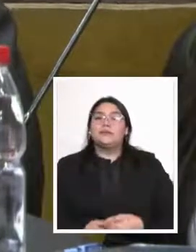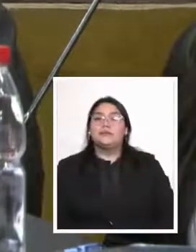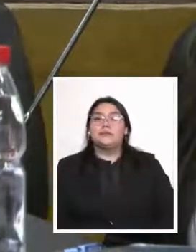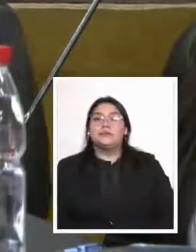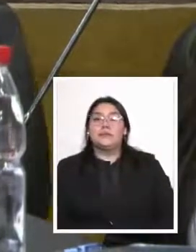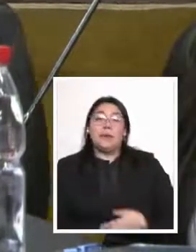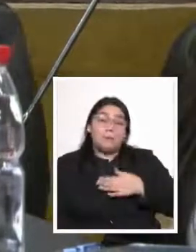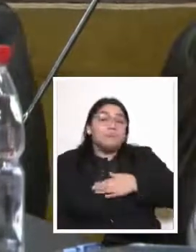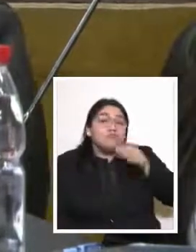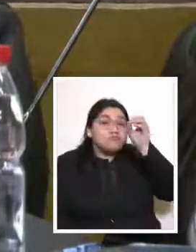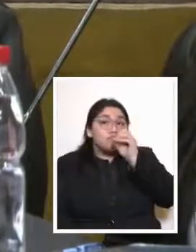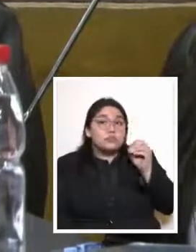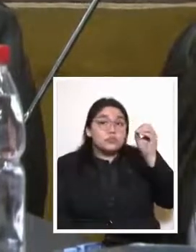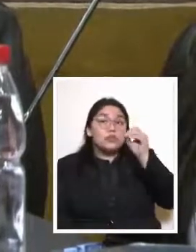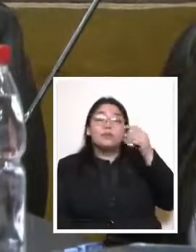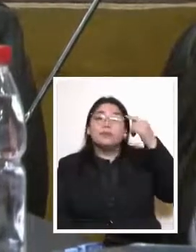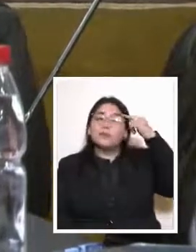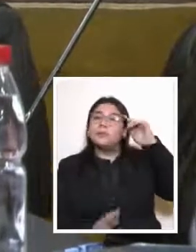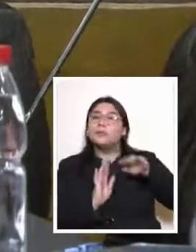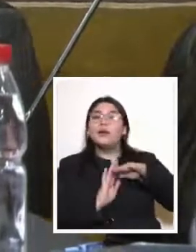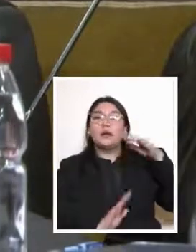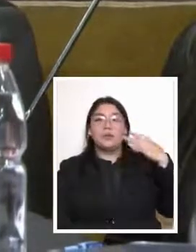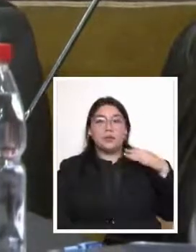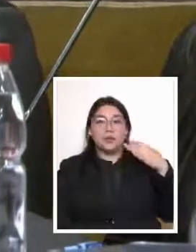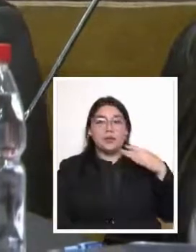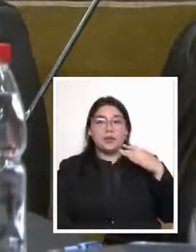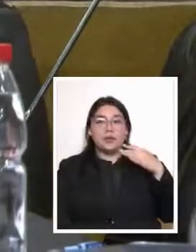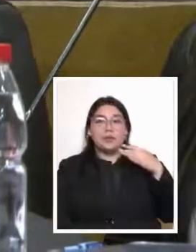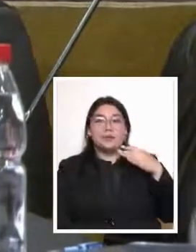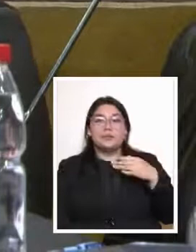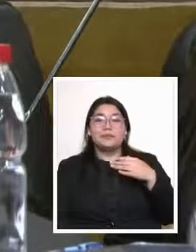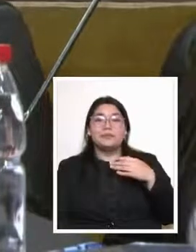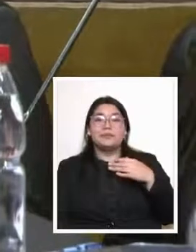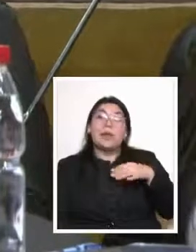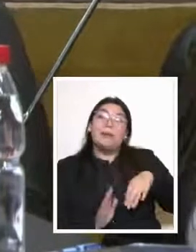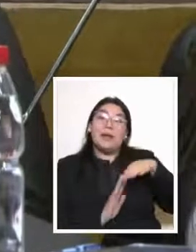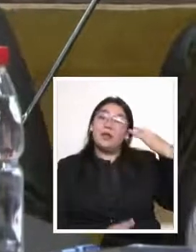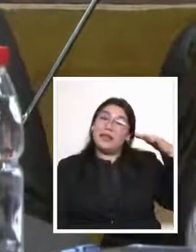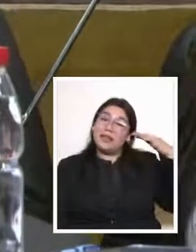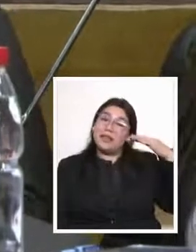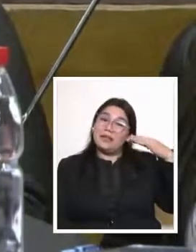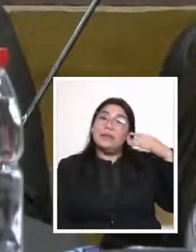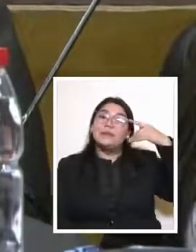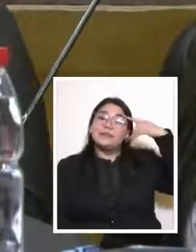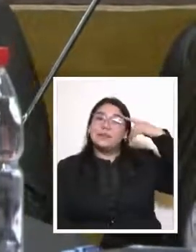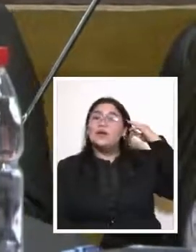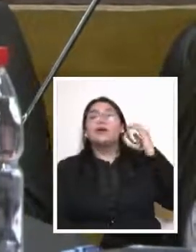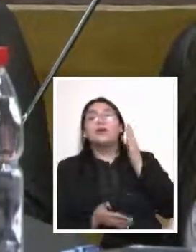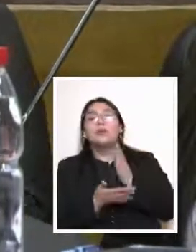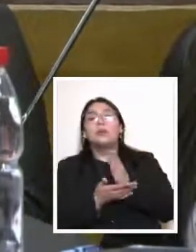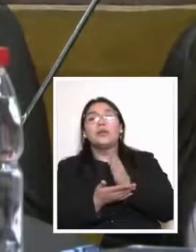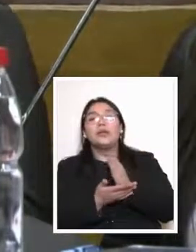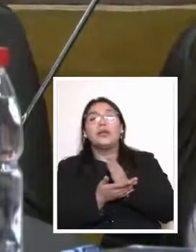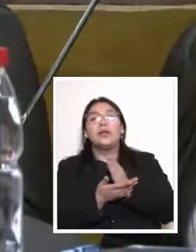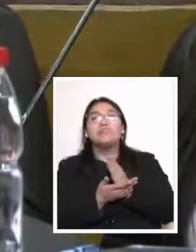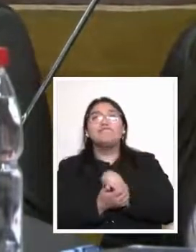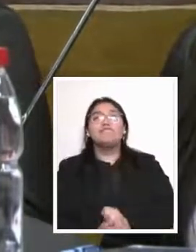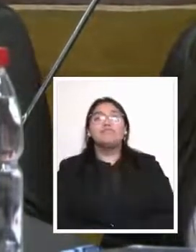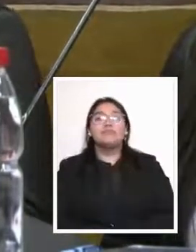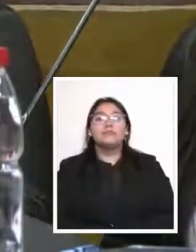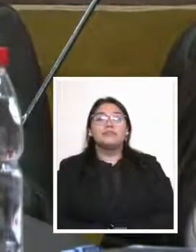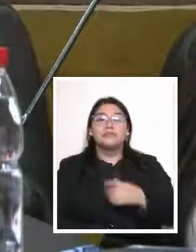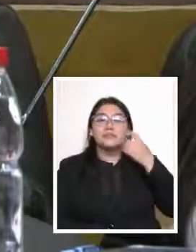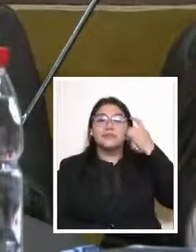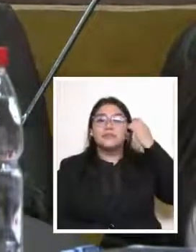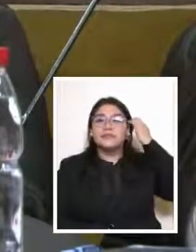mi opinión, lo principal, yendo como a lo más concreto, creo que las escuelas, soñar con una escuela